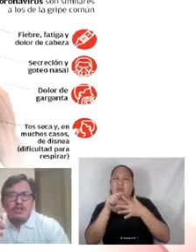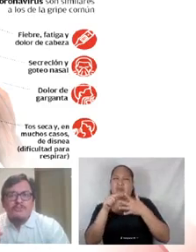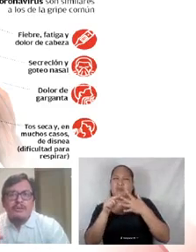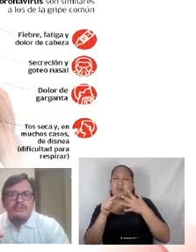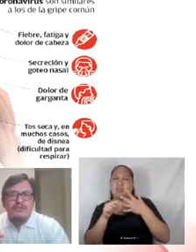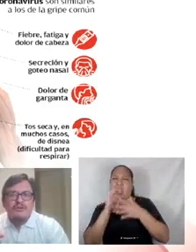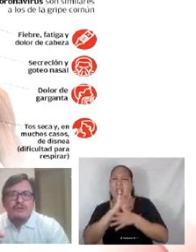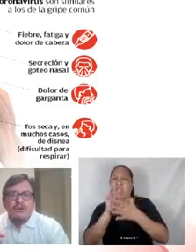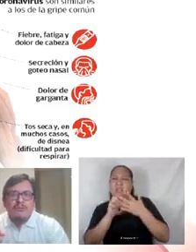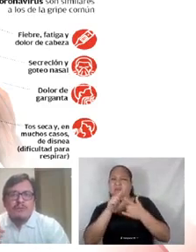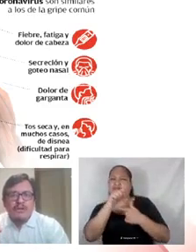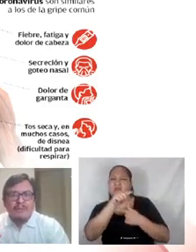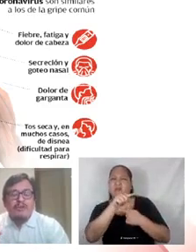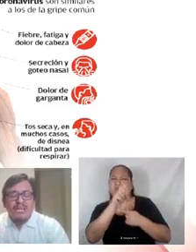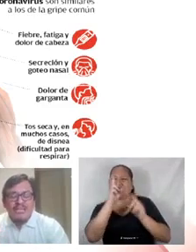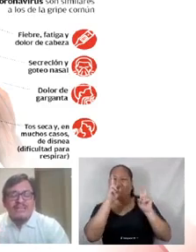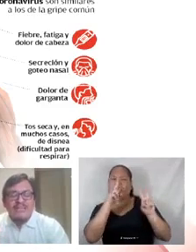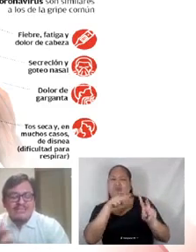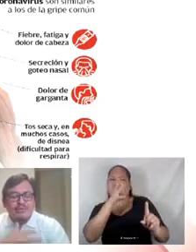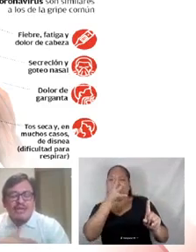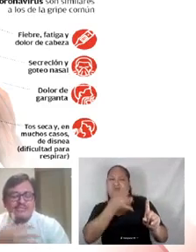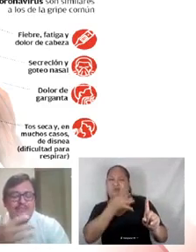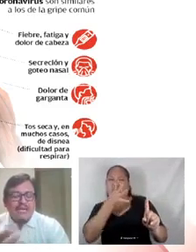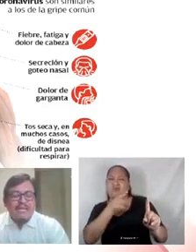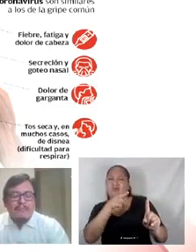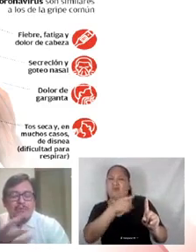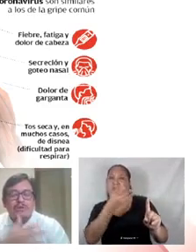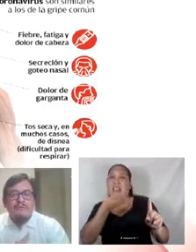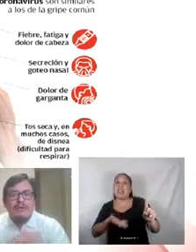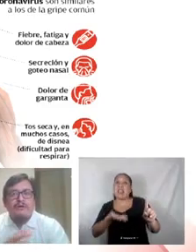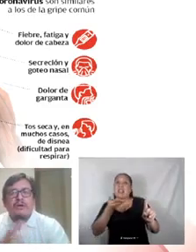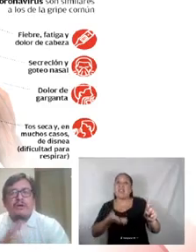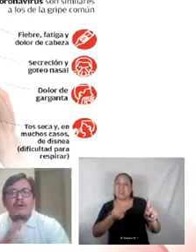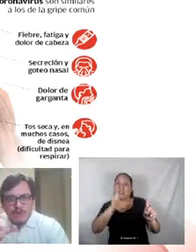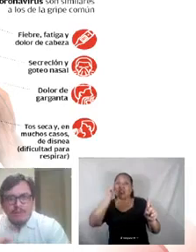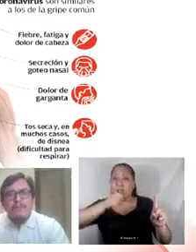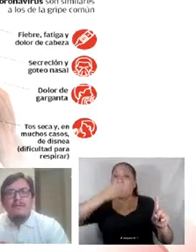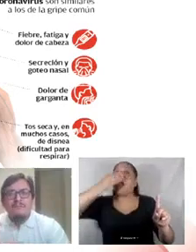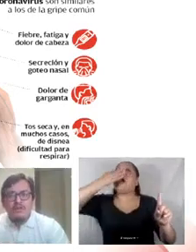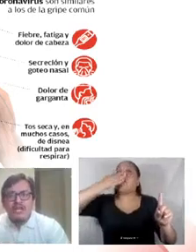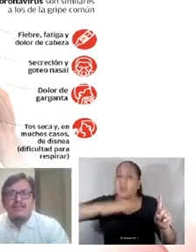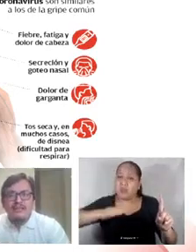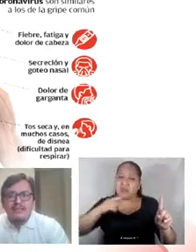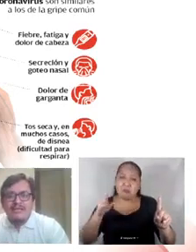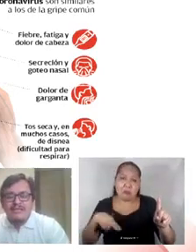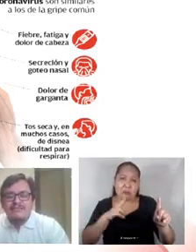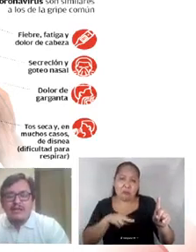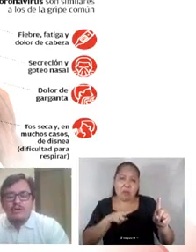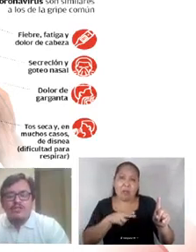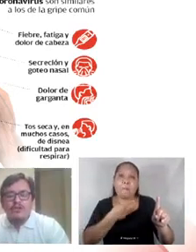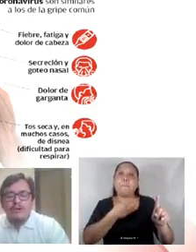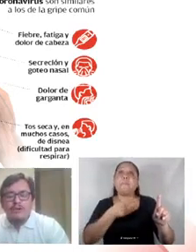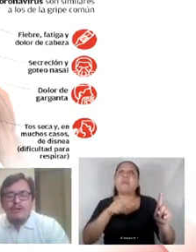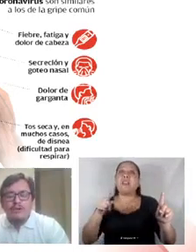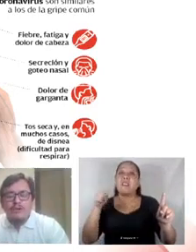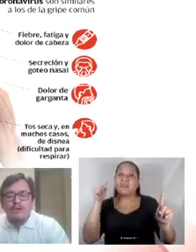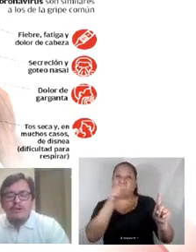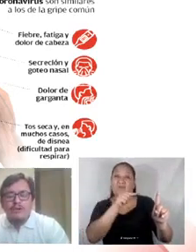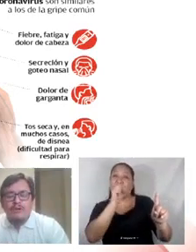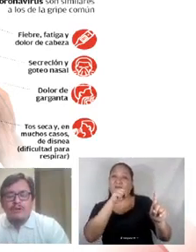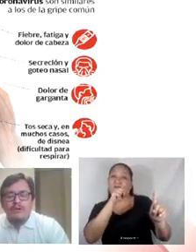tener una mayor observación, porque podría tratarse de una simple gripe, un resfrío, pero también podría tratarse del COVID,